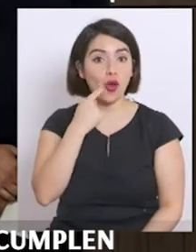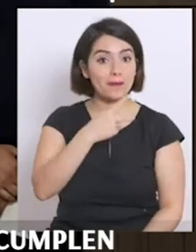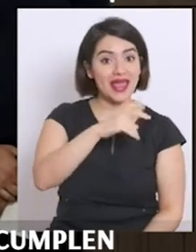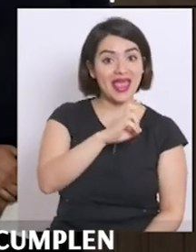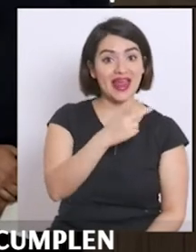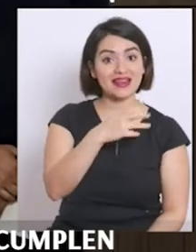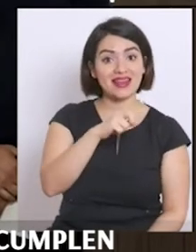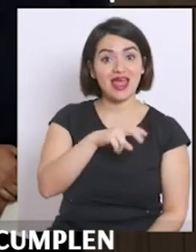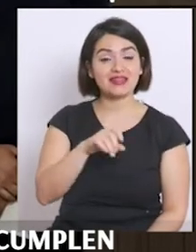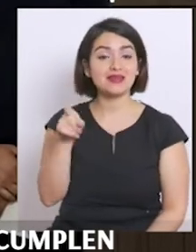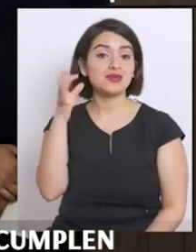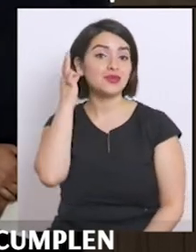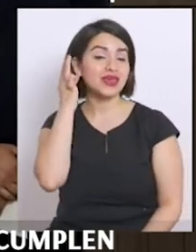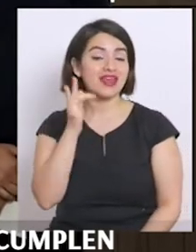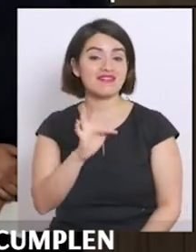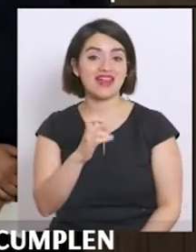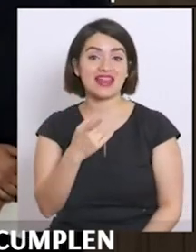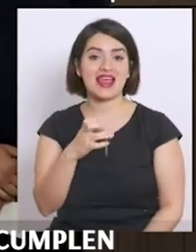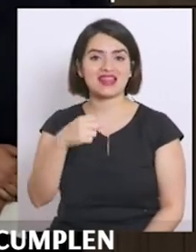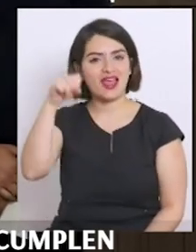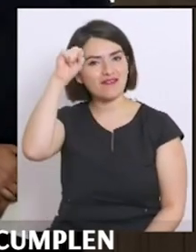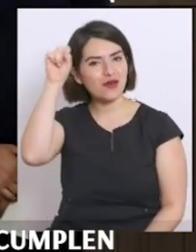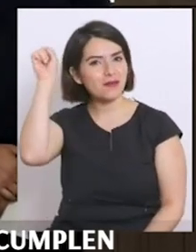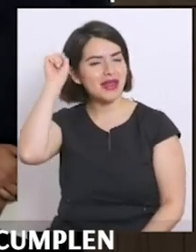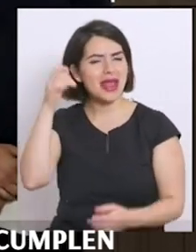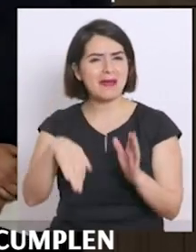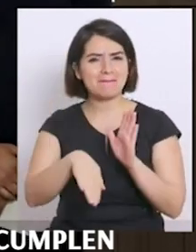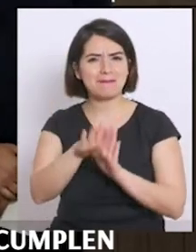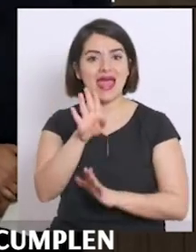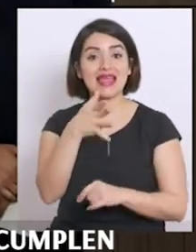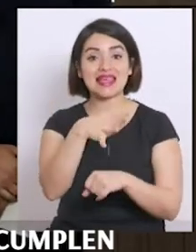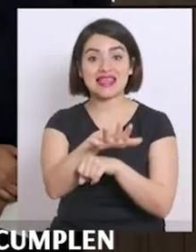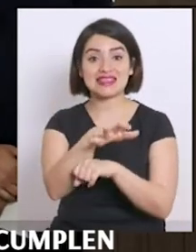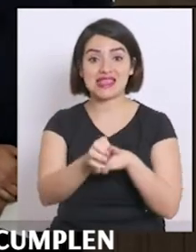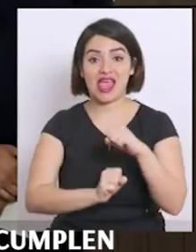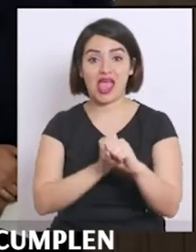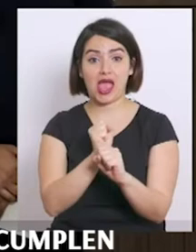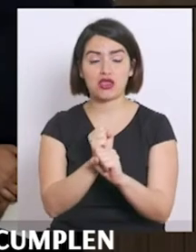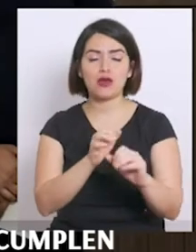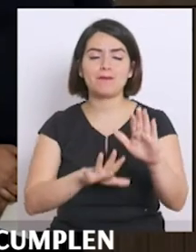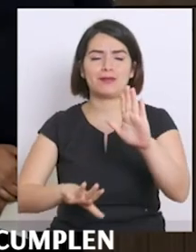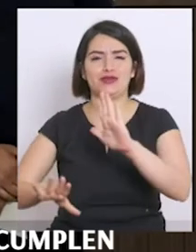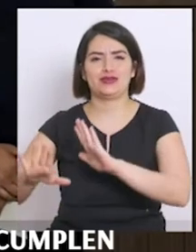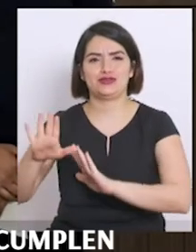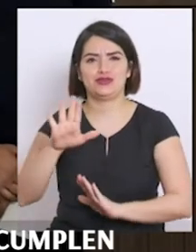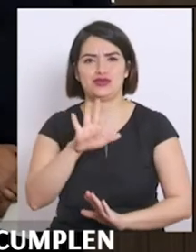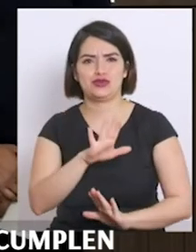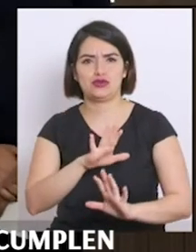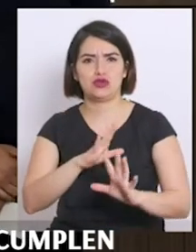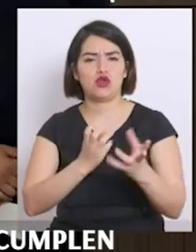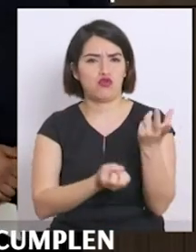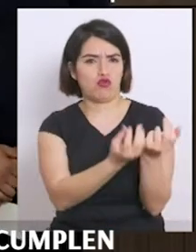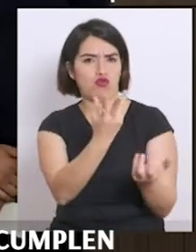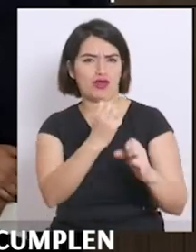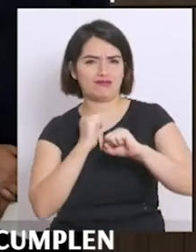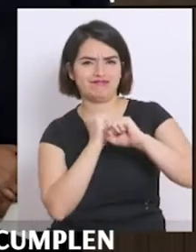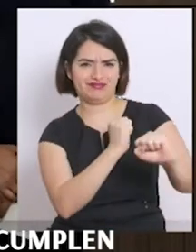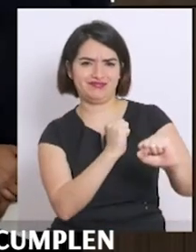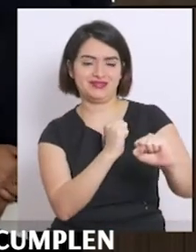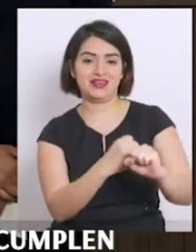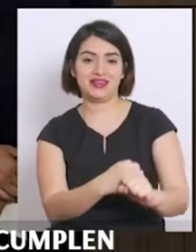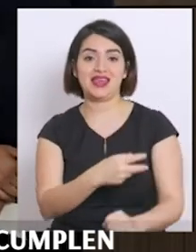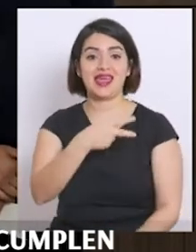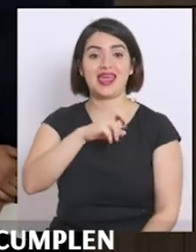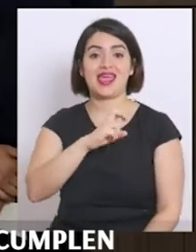es una bombera, ha dedicado más de 15 años a protegernos contra el fuego, y